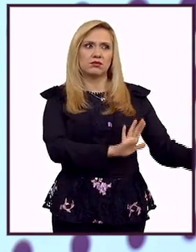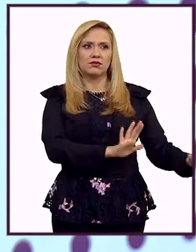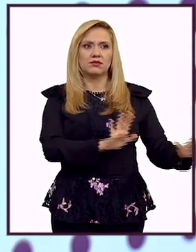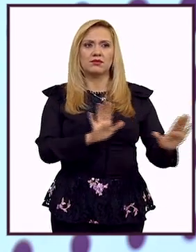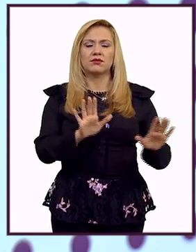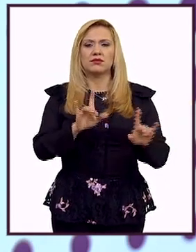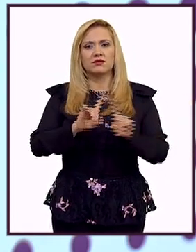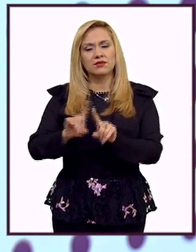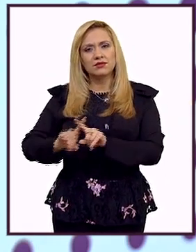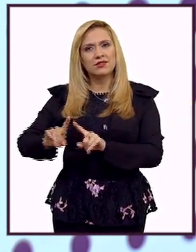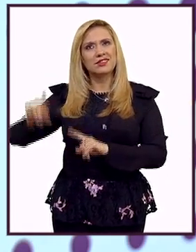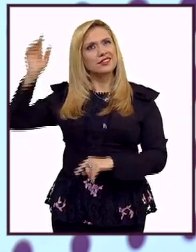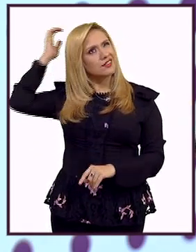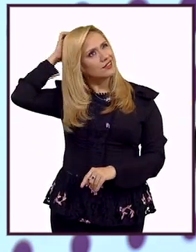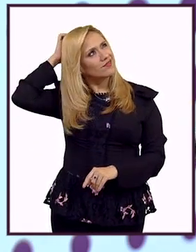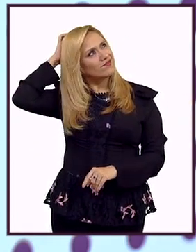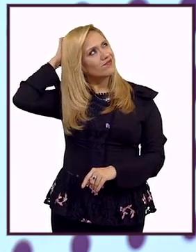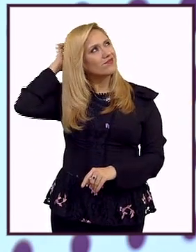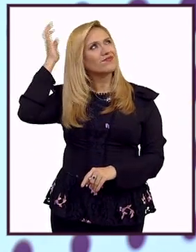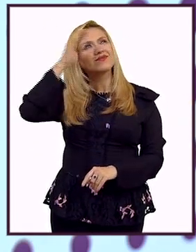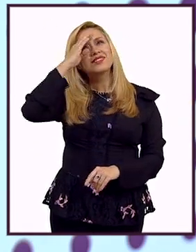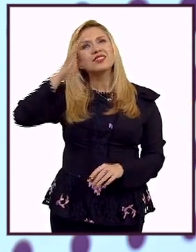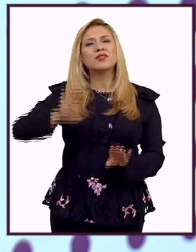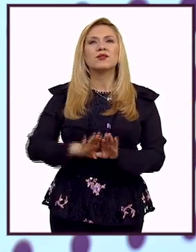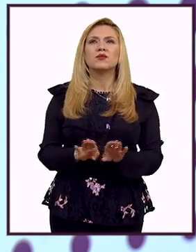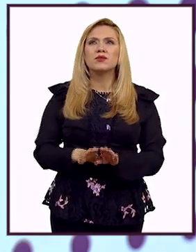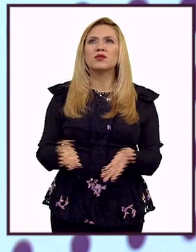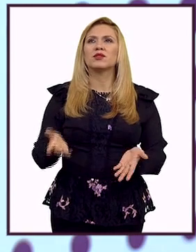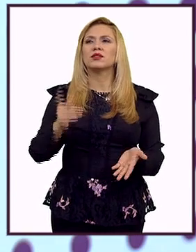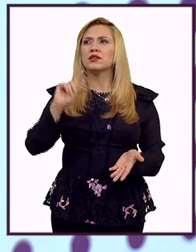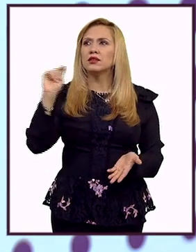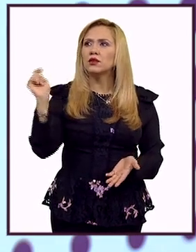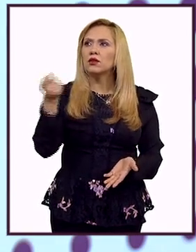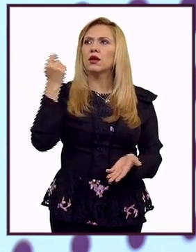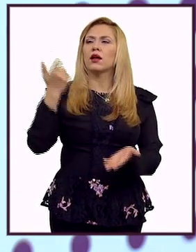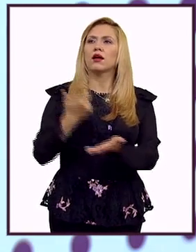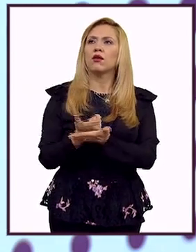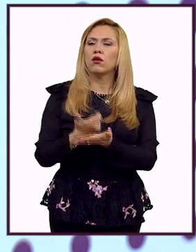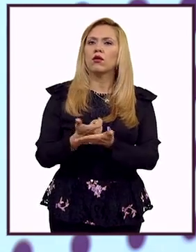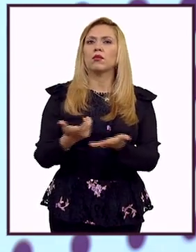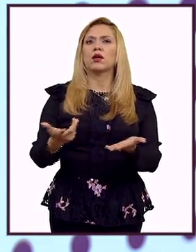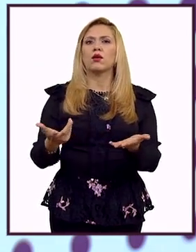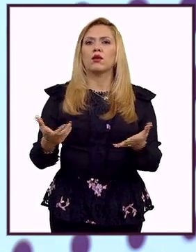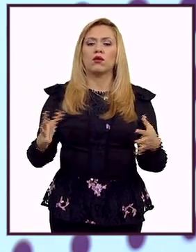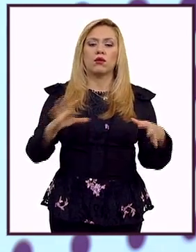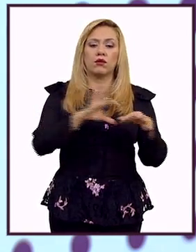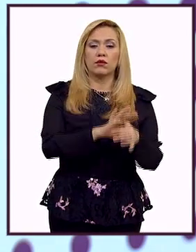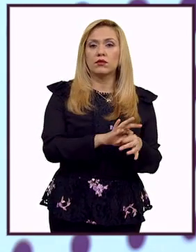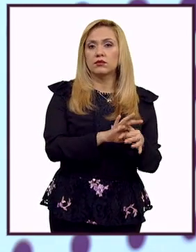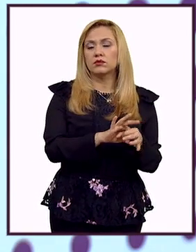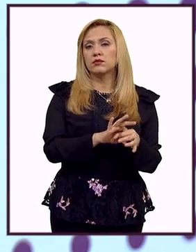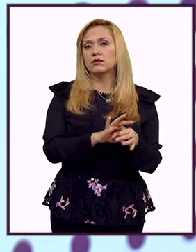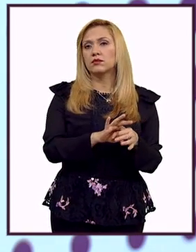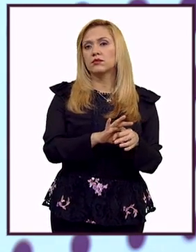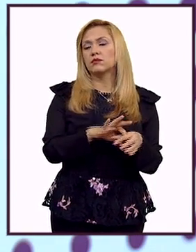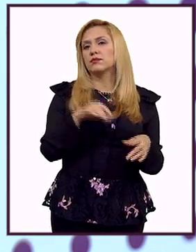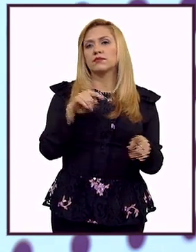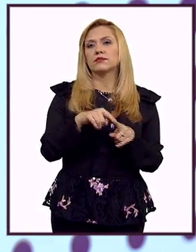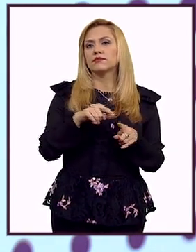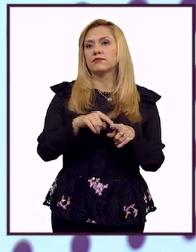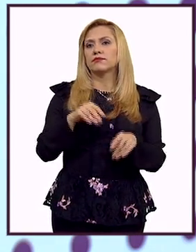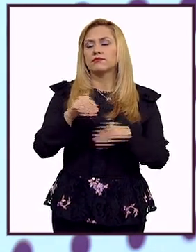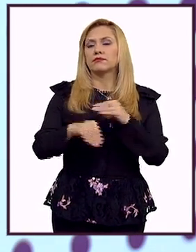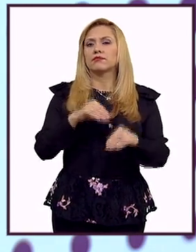una serie de paquetes económicos, de paquetes tecnológicos que se venden en conjunto y que es un mecanismo de desarrollo,